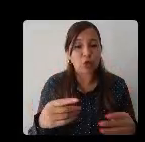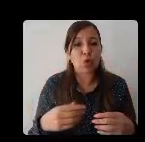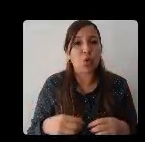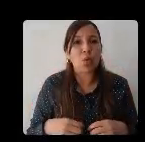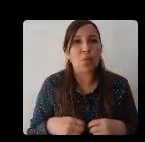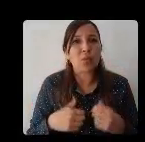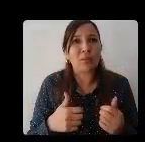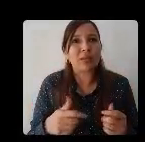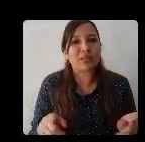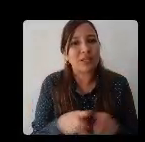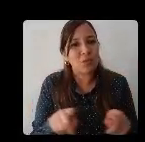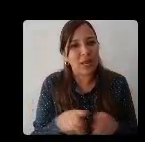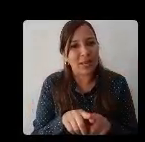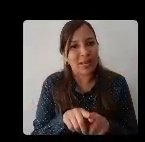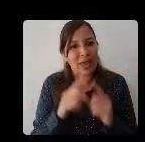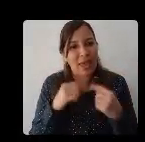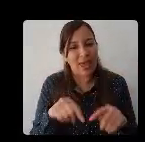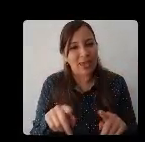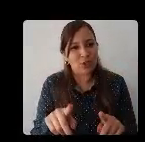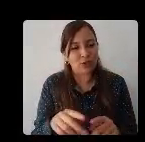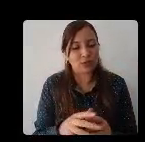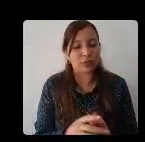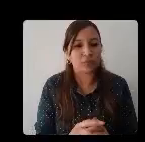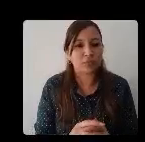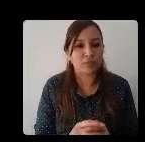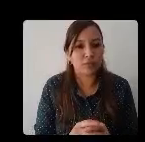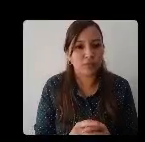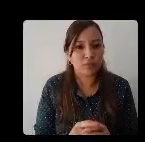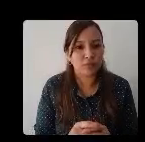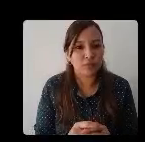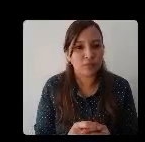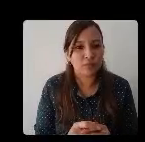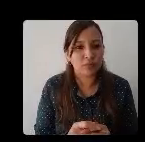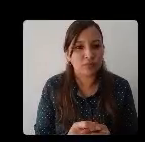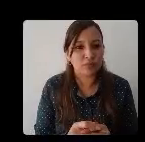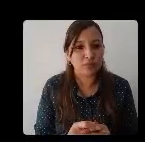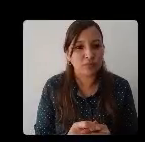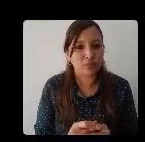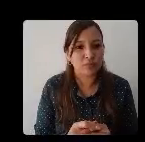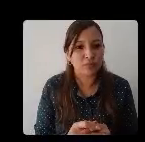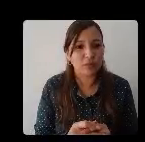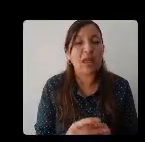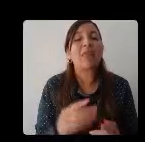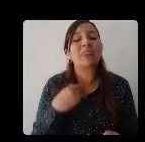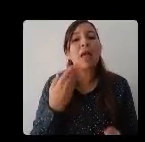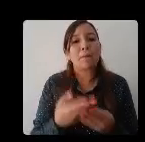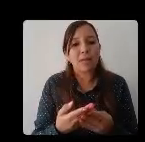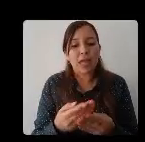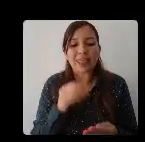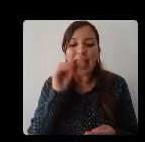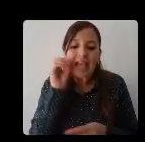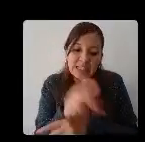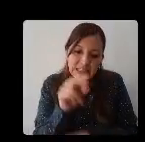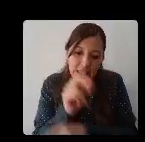cada uno de nuestros visitantes. También damos a conocer nuestras costumbres y tradiciones, ¿no? A cada uno de